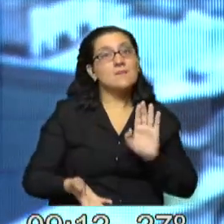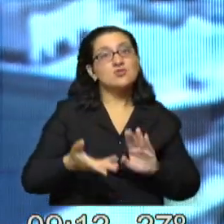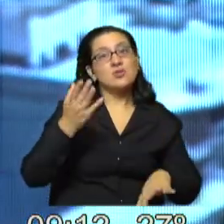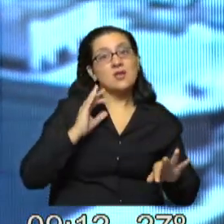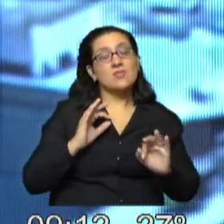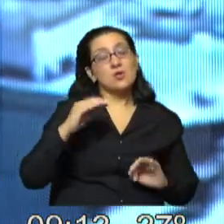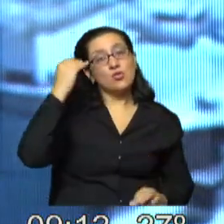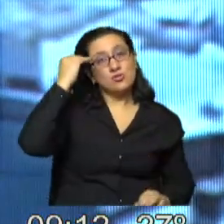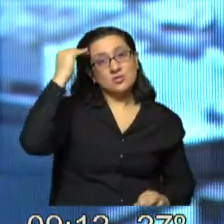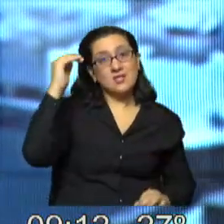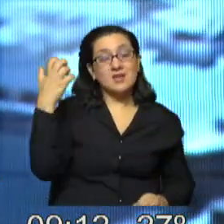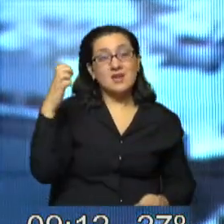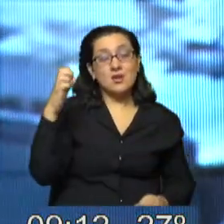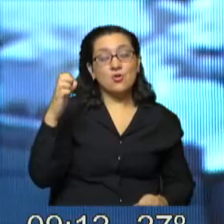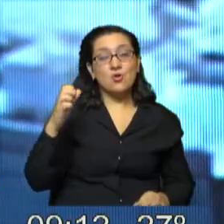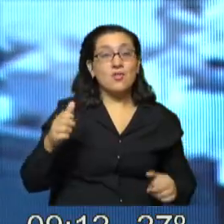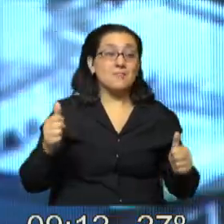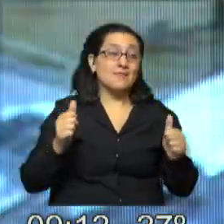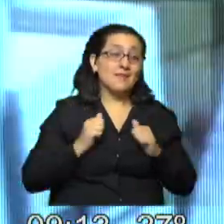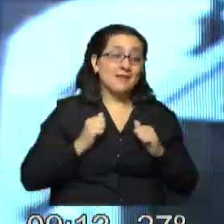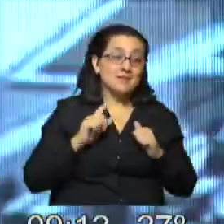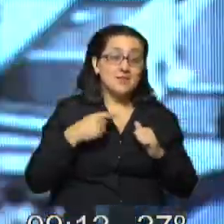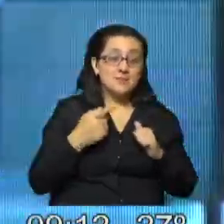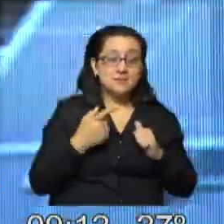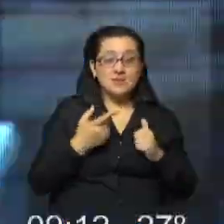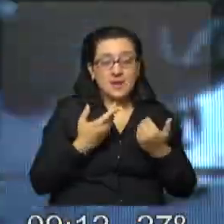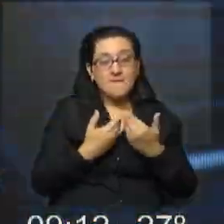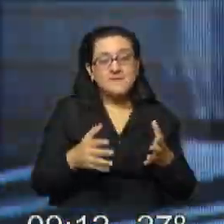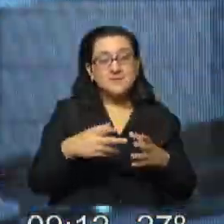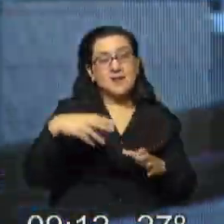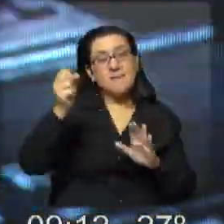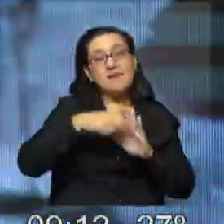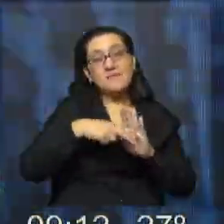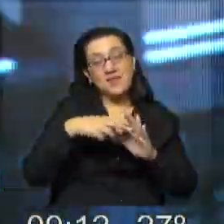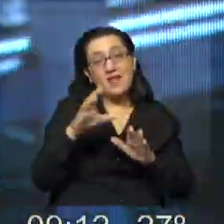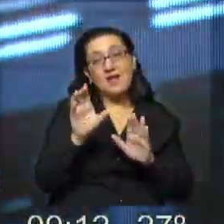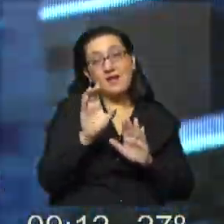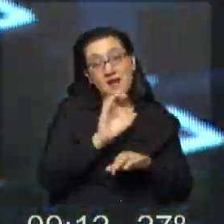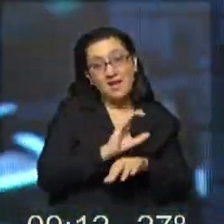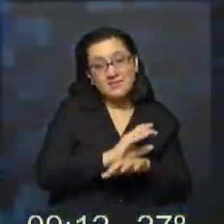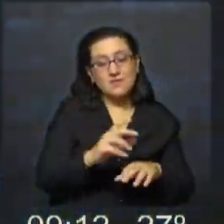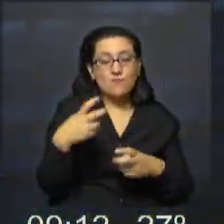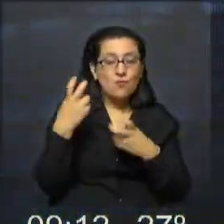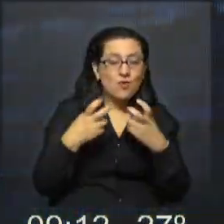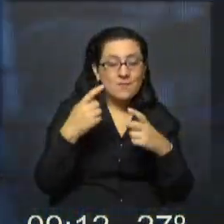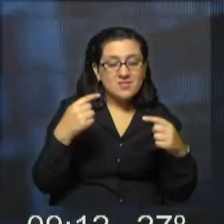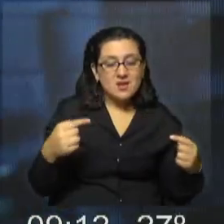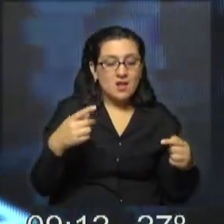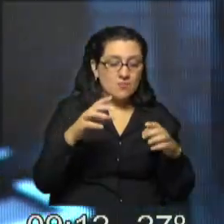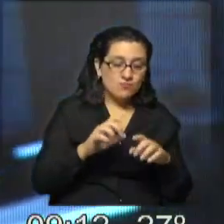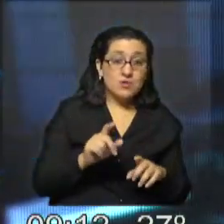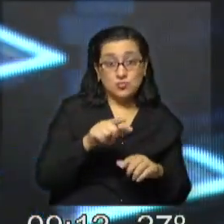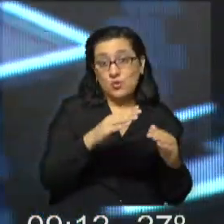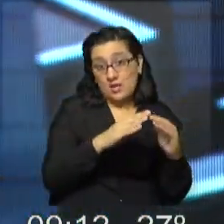en enero descansan unos 10 y después se ponen a planificar, armar clases, buscar materiales. Uh-huh. Es eso lo que hacen los docentes en sus casas, ¿no?